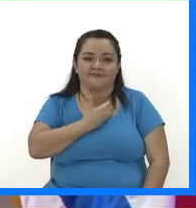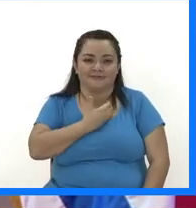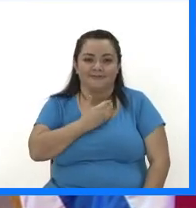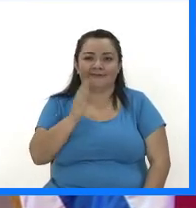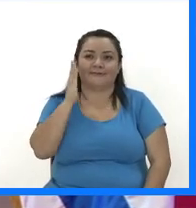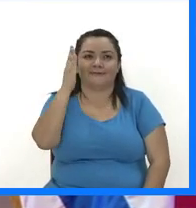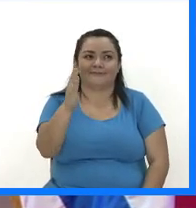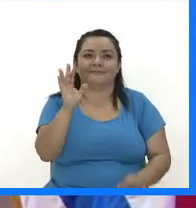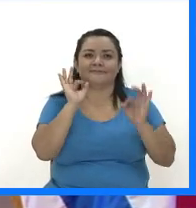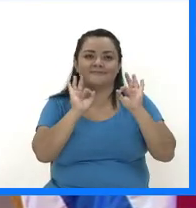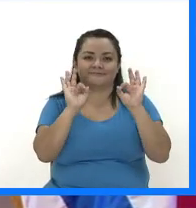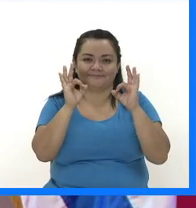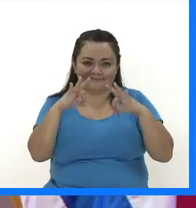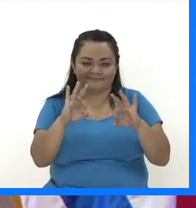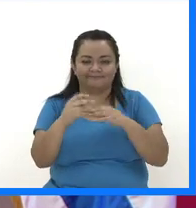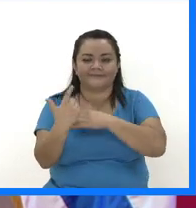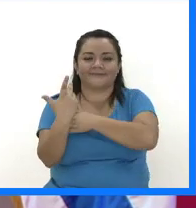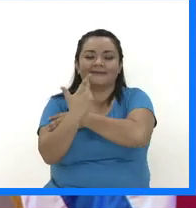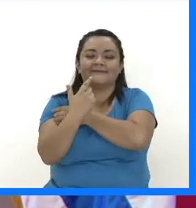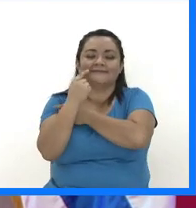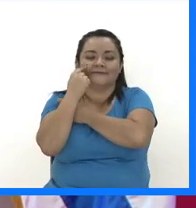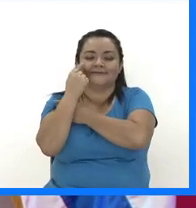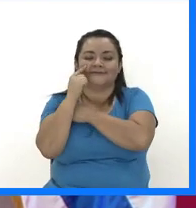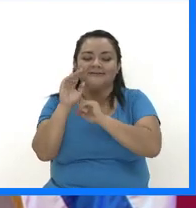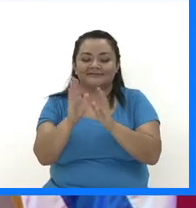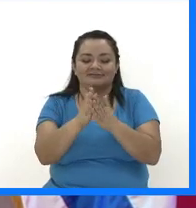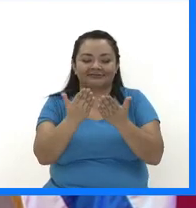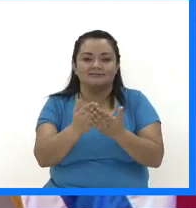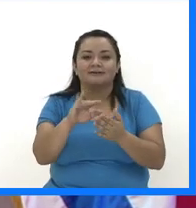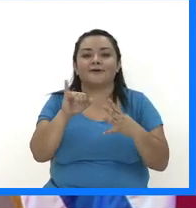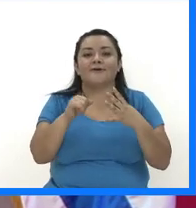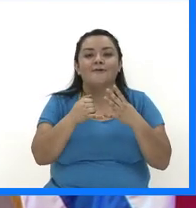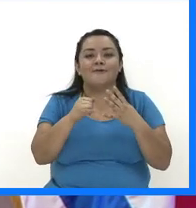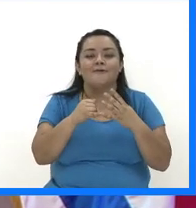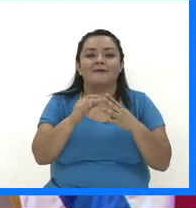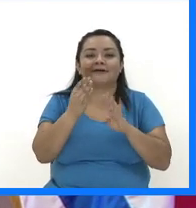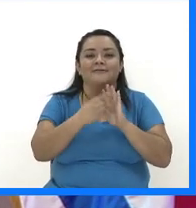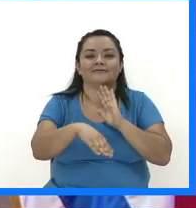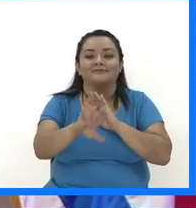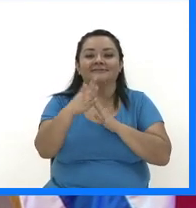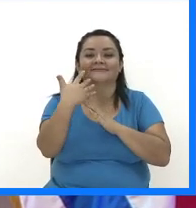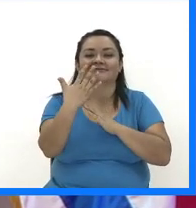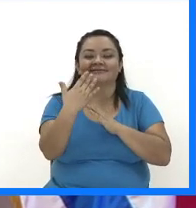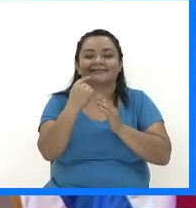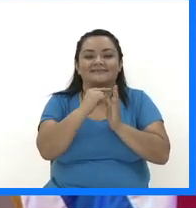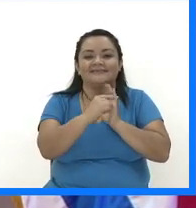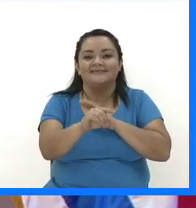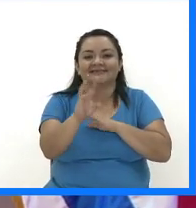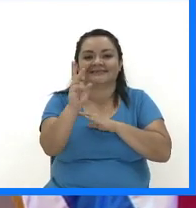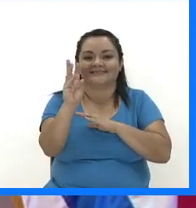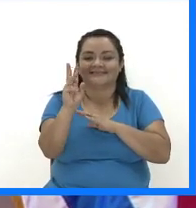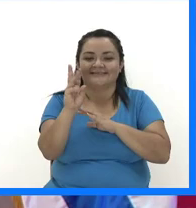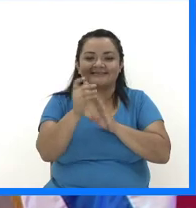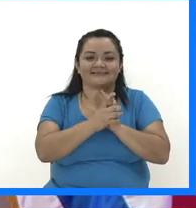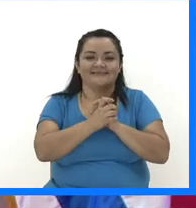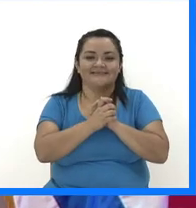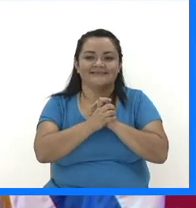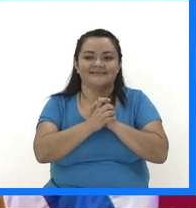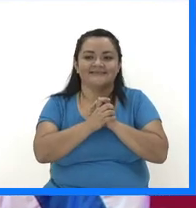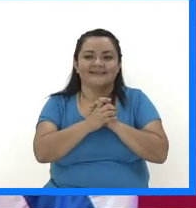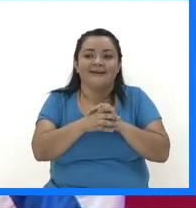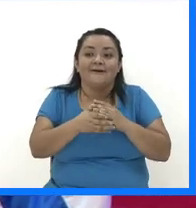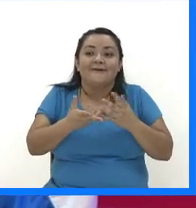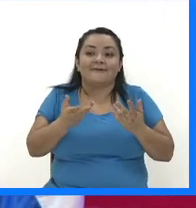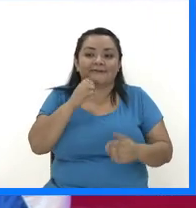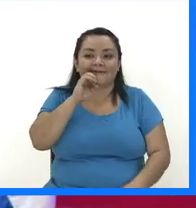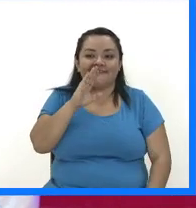desempeñar las cosas como dios se lo merece vaya conmigo la biblia y busque juan 15 16 juan 15 16 porque te digo que